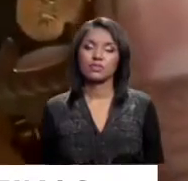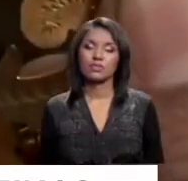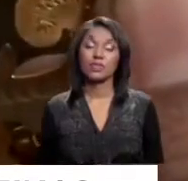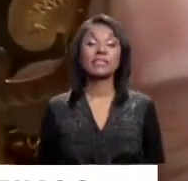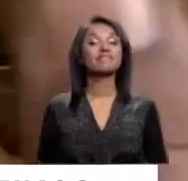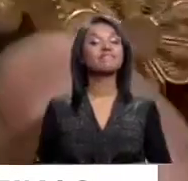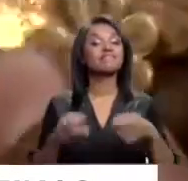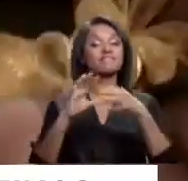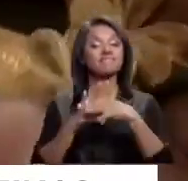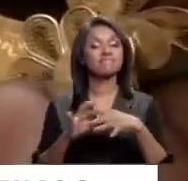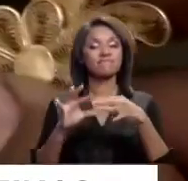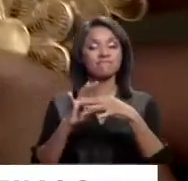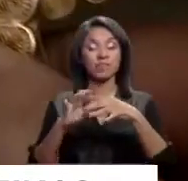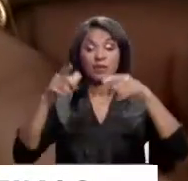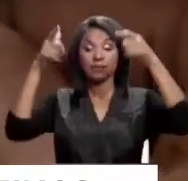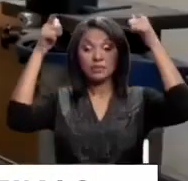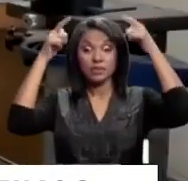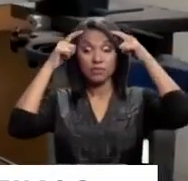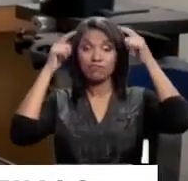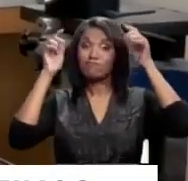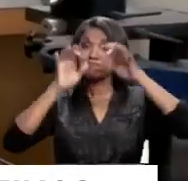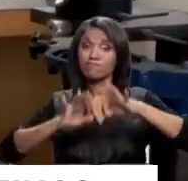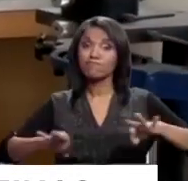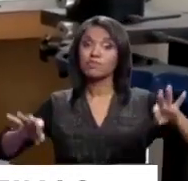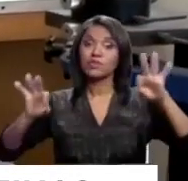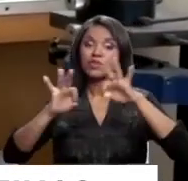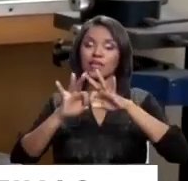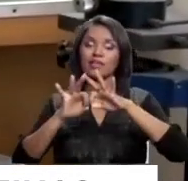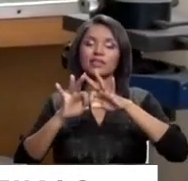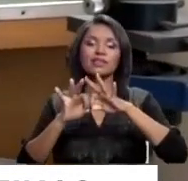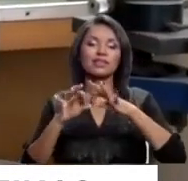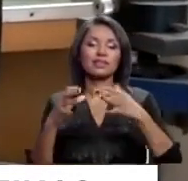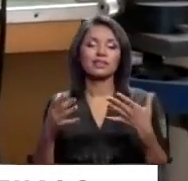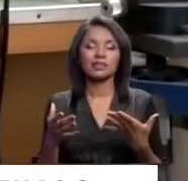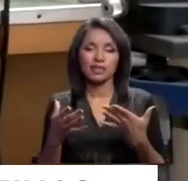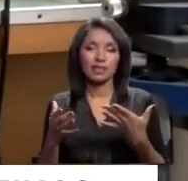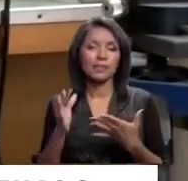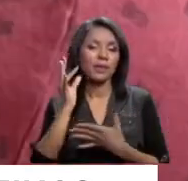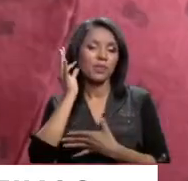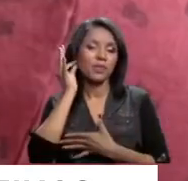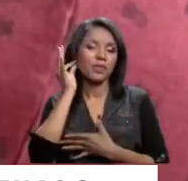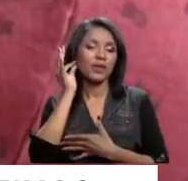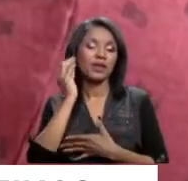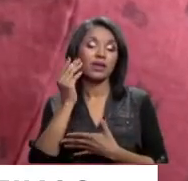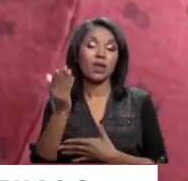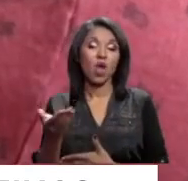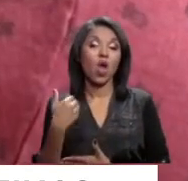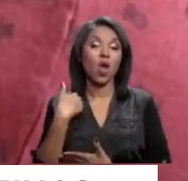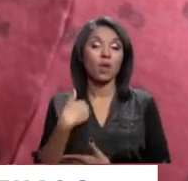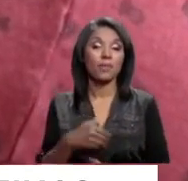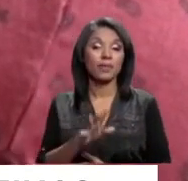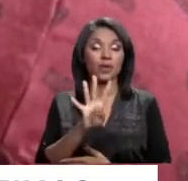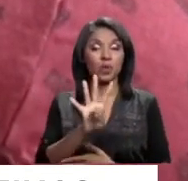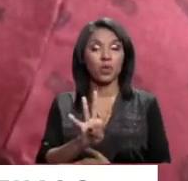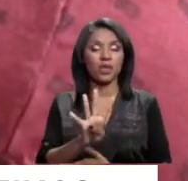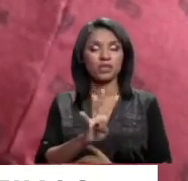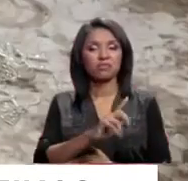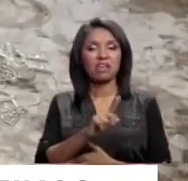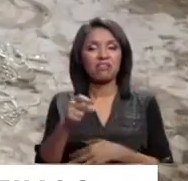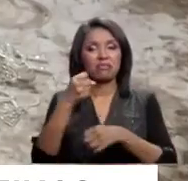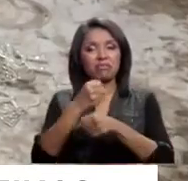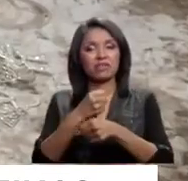Dicen que sin corona no hay reina, y en este taller, en el corazón de las tablas, Enio Ortiz y sus cuatro ayudantes lo saben muy